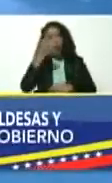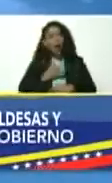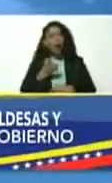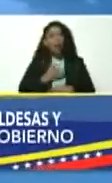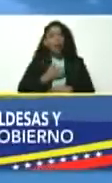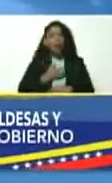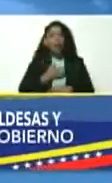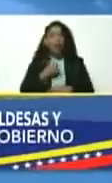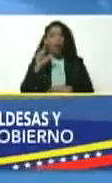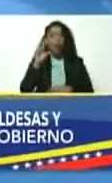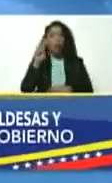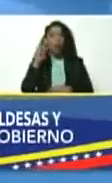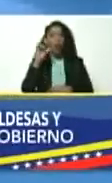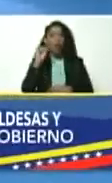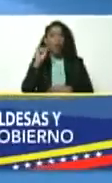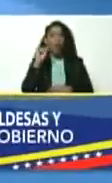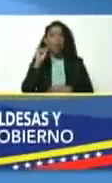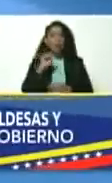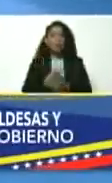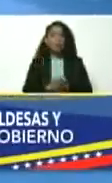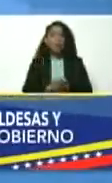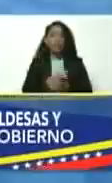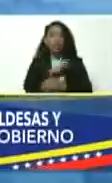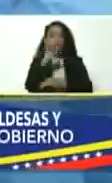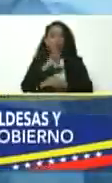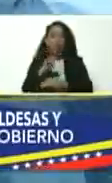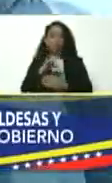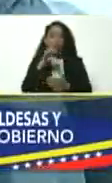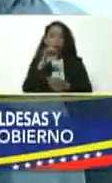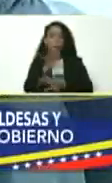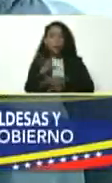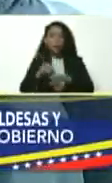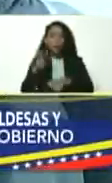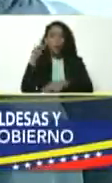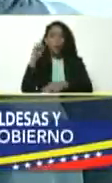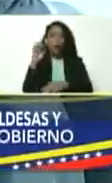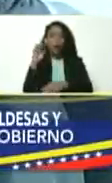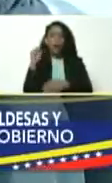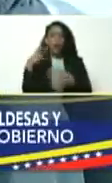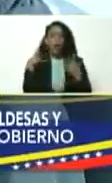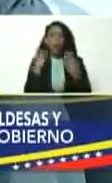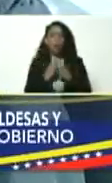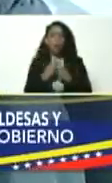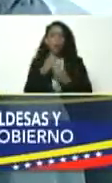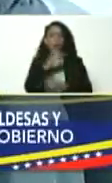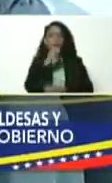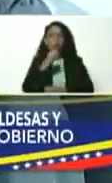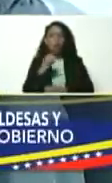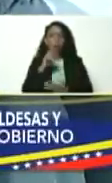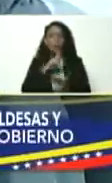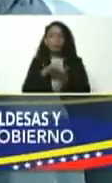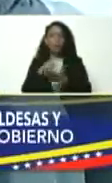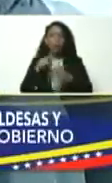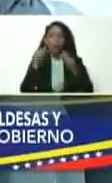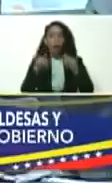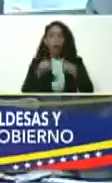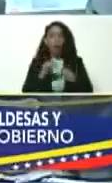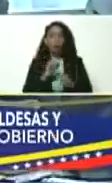luís caldera alcalde zuliano del municipio mara y de los compañeros del zulia presentes